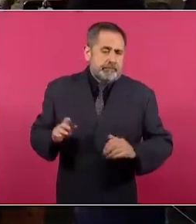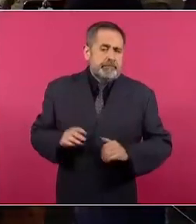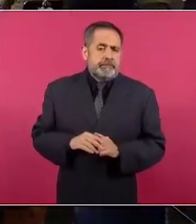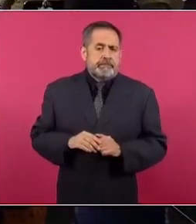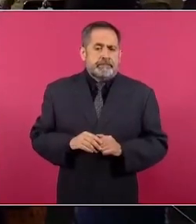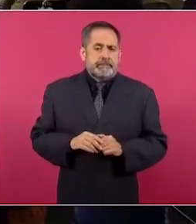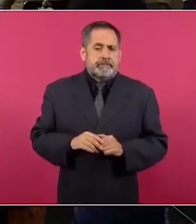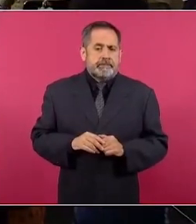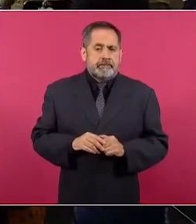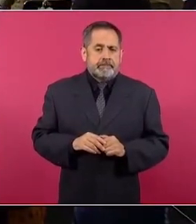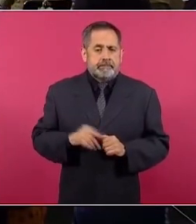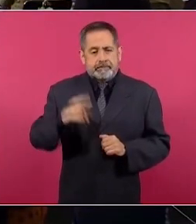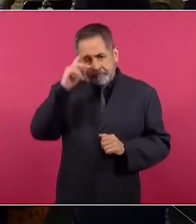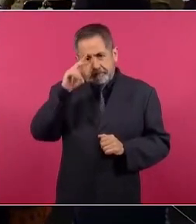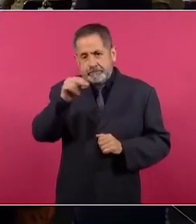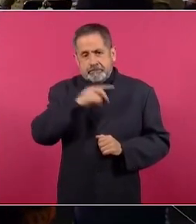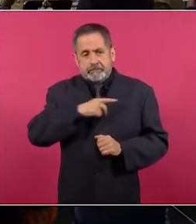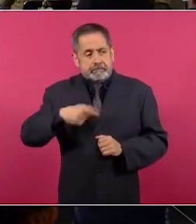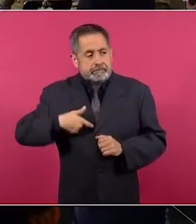que no nos siga costando,